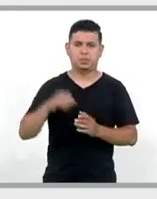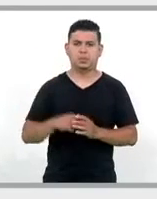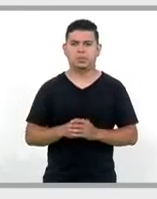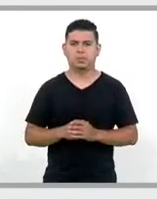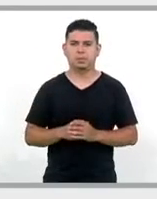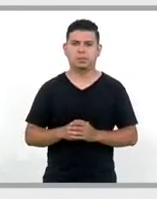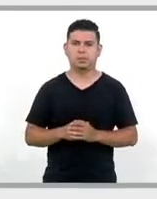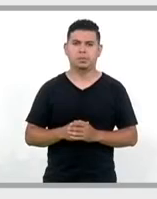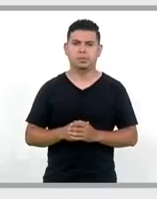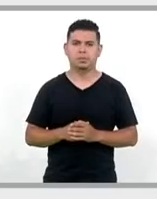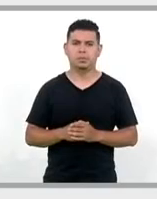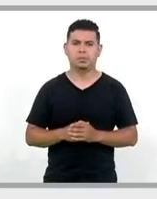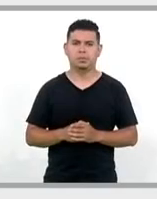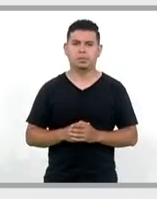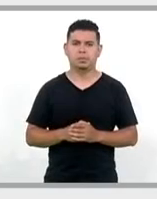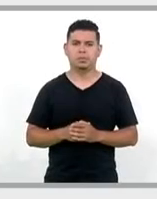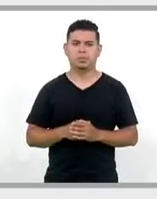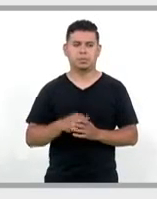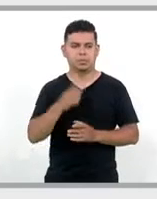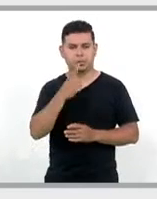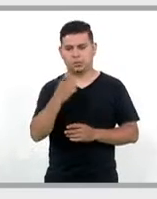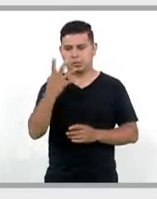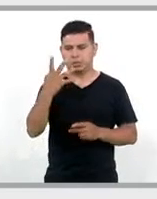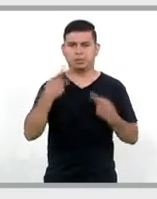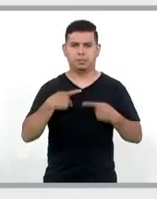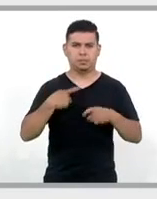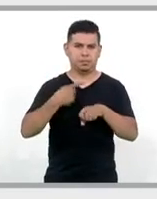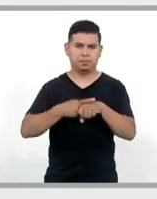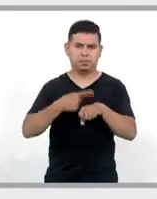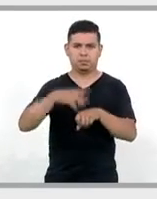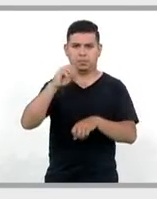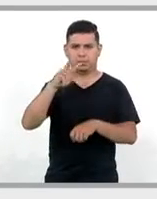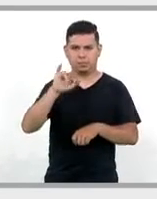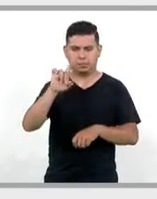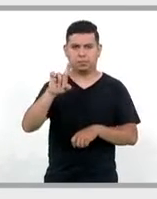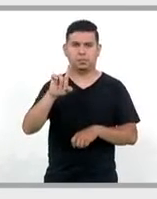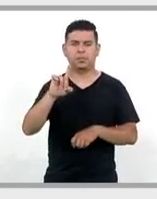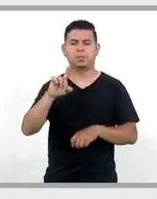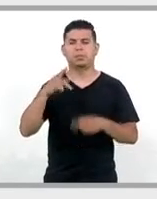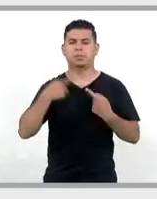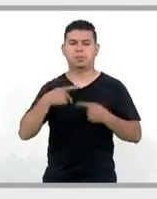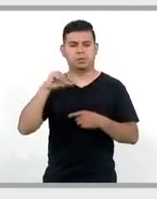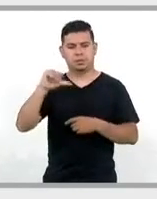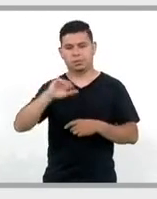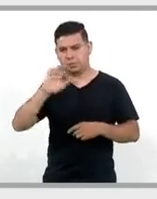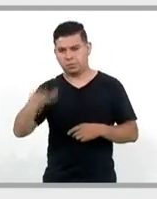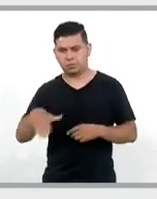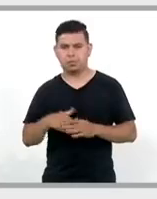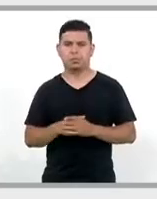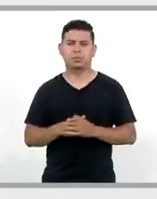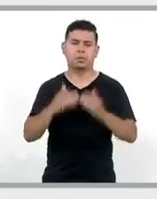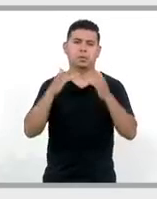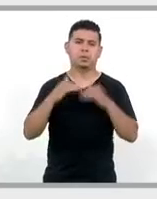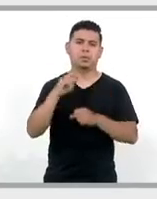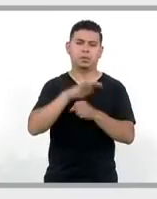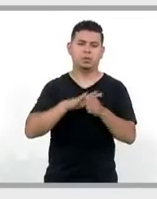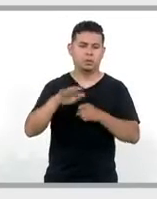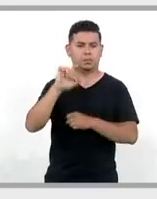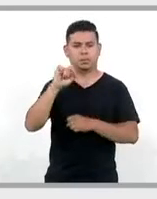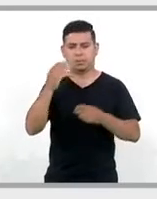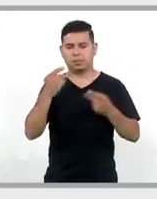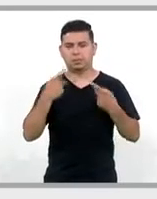confirmados tenemos 104 confirmados con 16 defunciones en el mismo 29